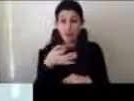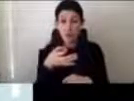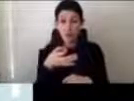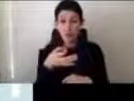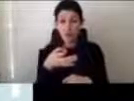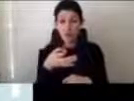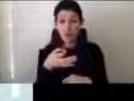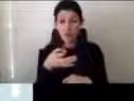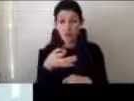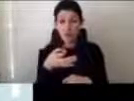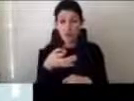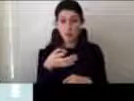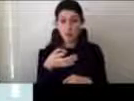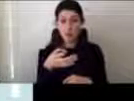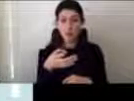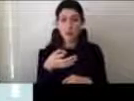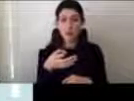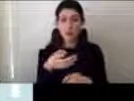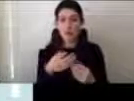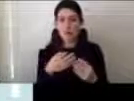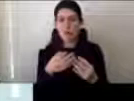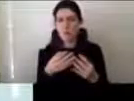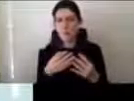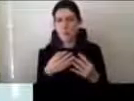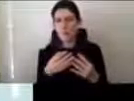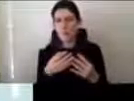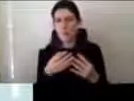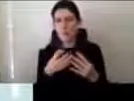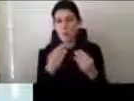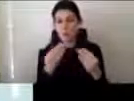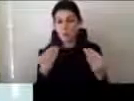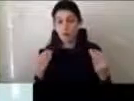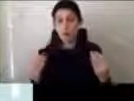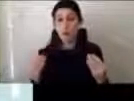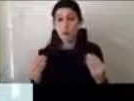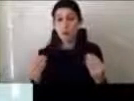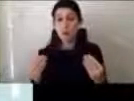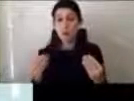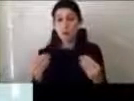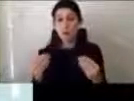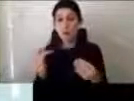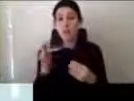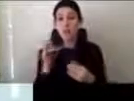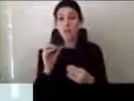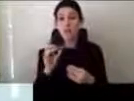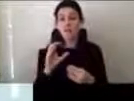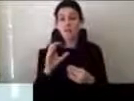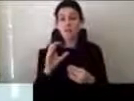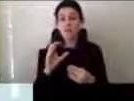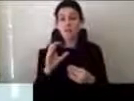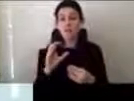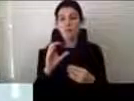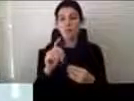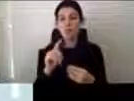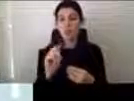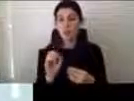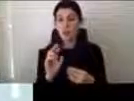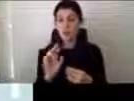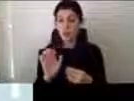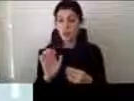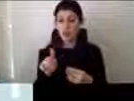se liberan muchos factores neurotróficos que van a facilitar el desarrollo de las